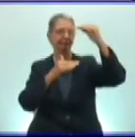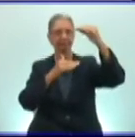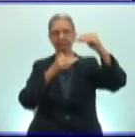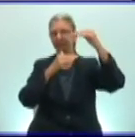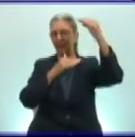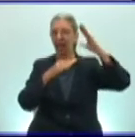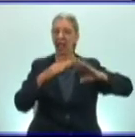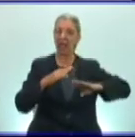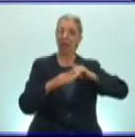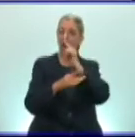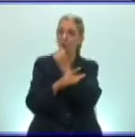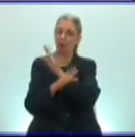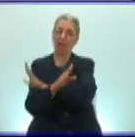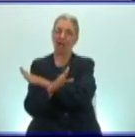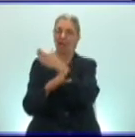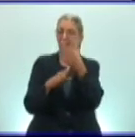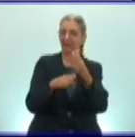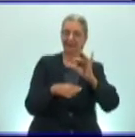7.